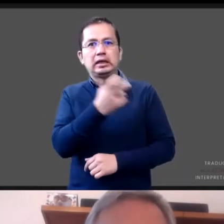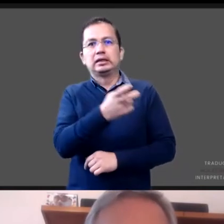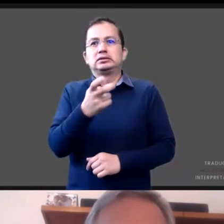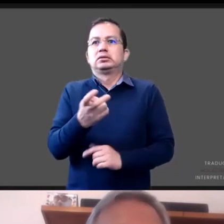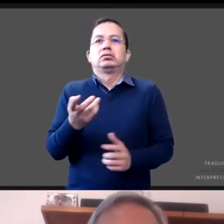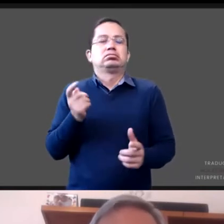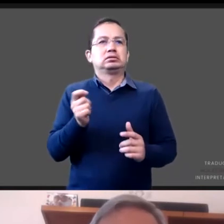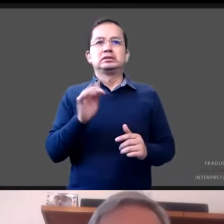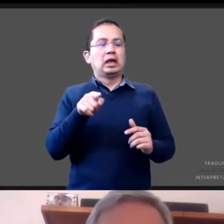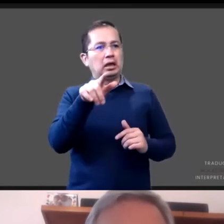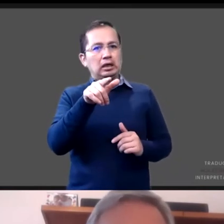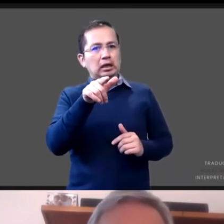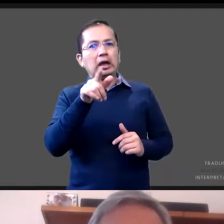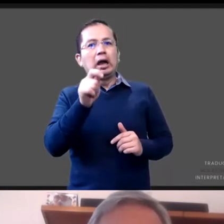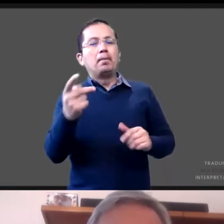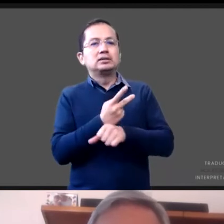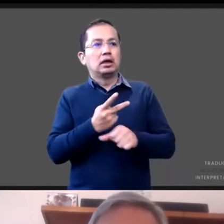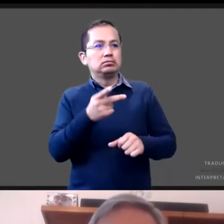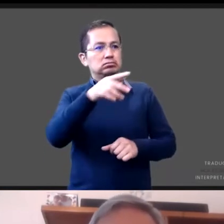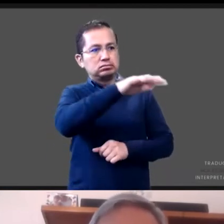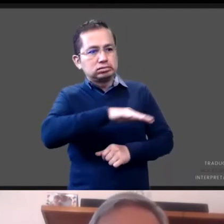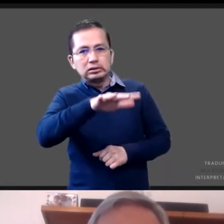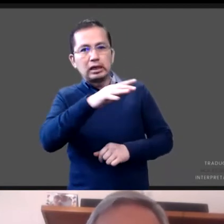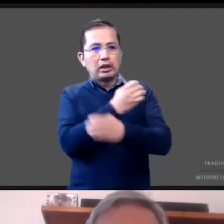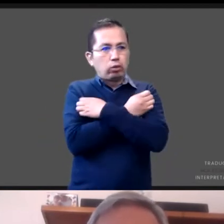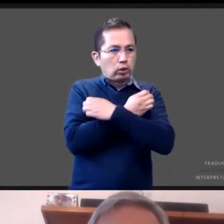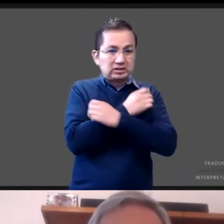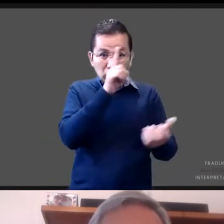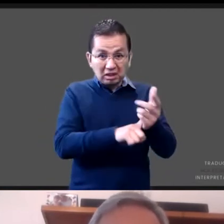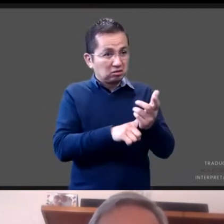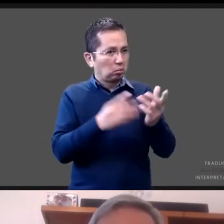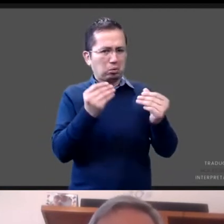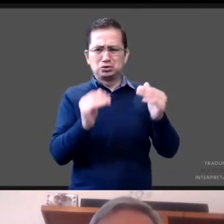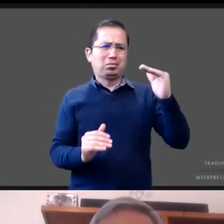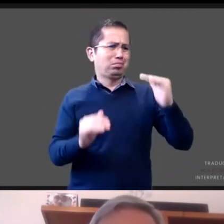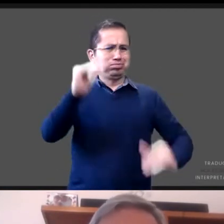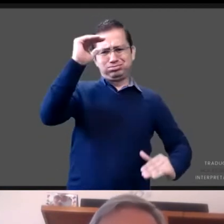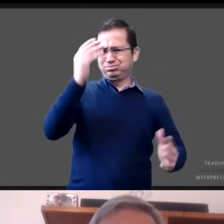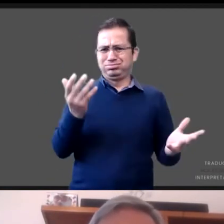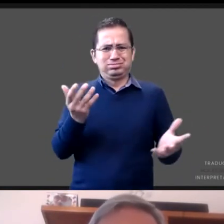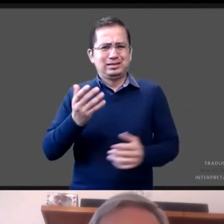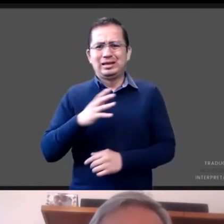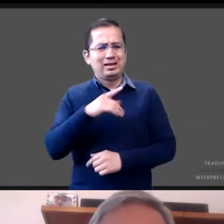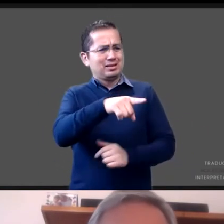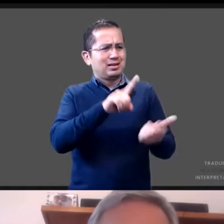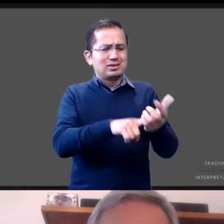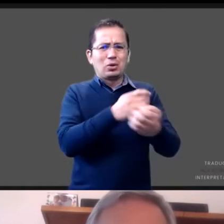dispersión y la desarticulación del sistema educativo. Tenemos muchísimos subsistemas en la educación,